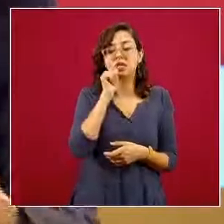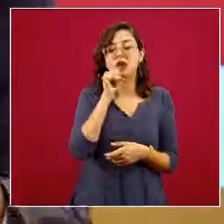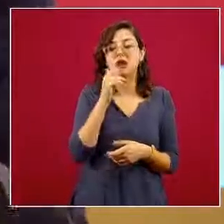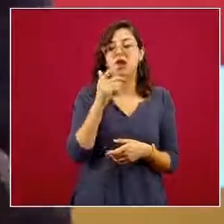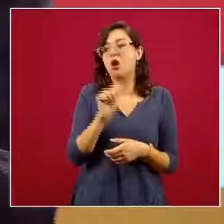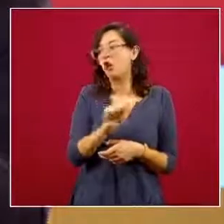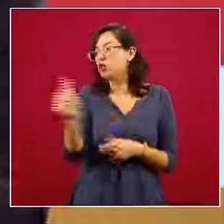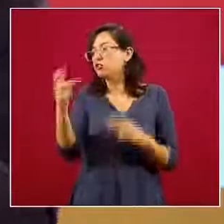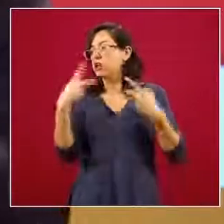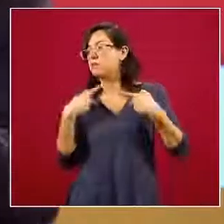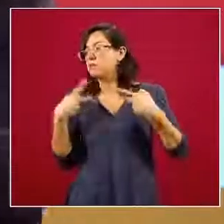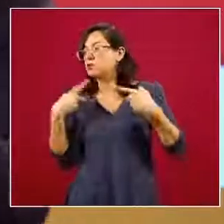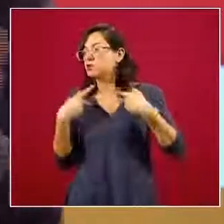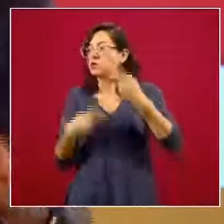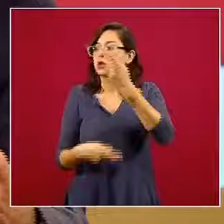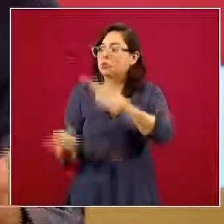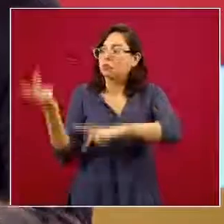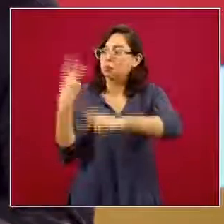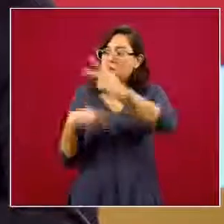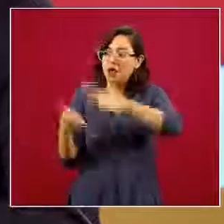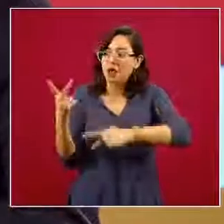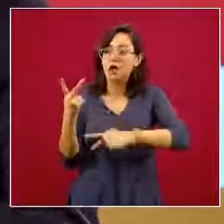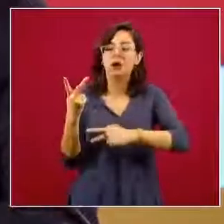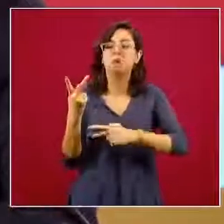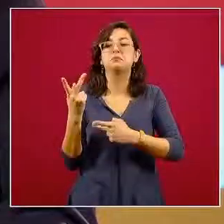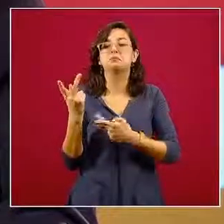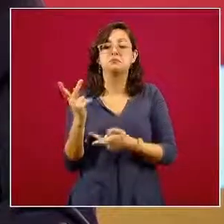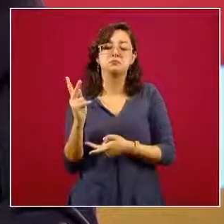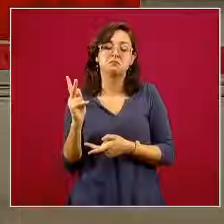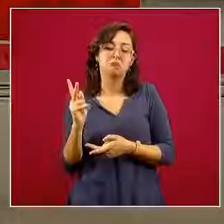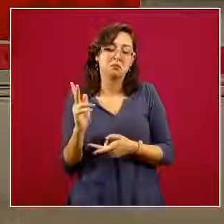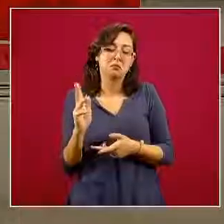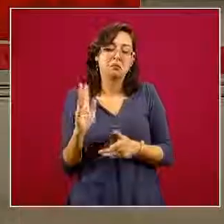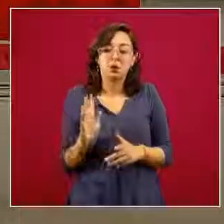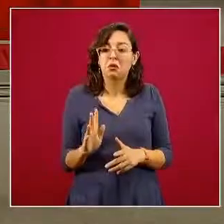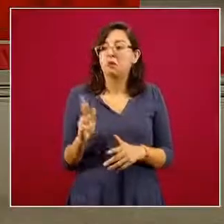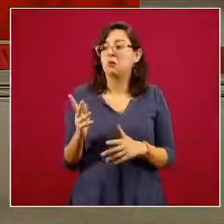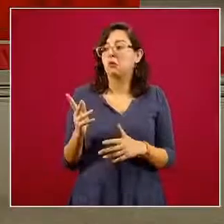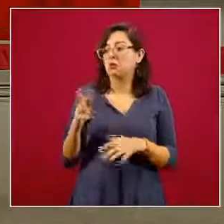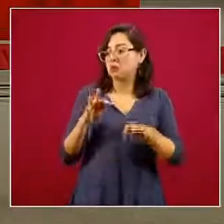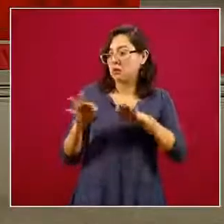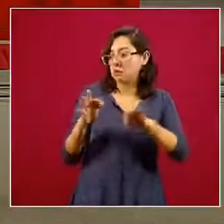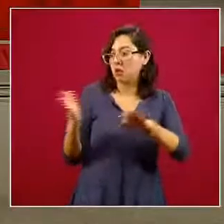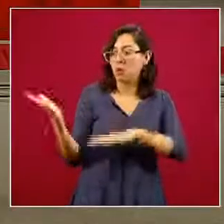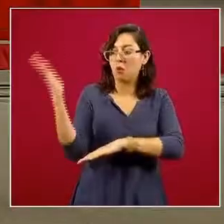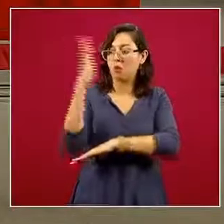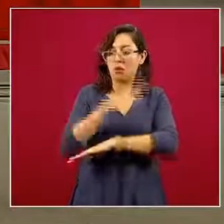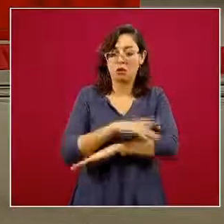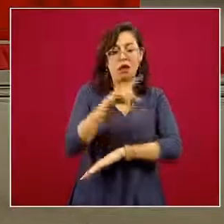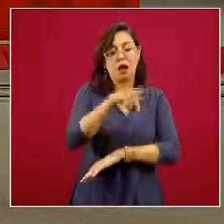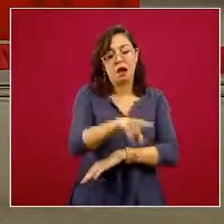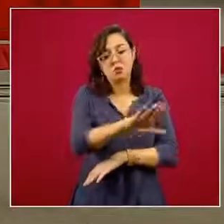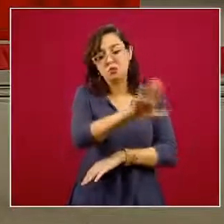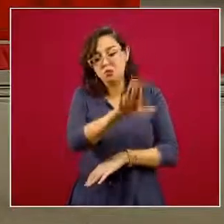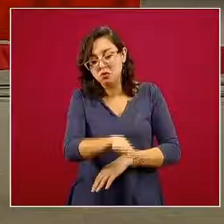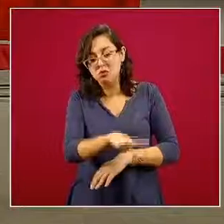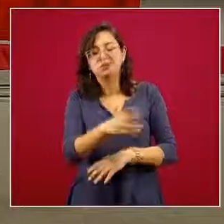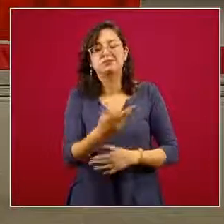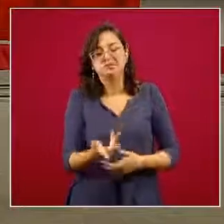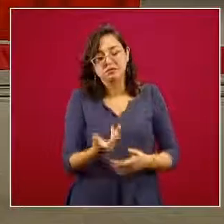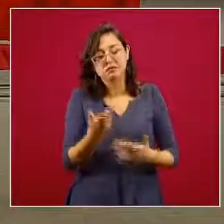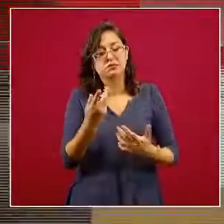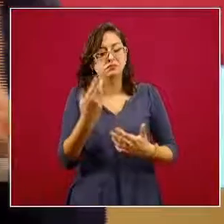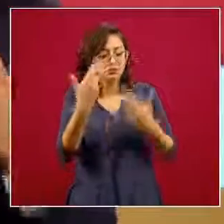haber personal que no esté en la guardia, sino sea personal adscrito con turnos completos, y entonces empieza el proceso de